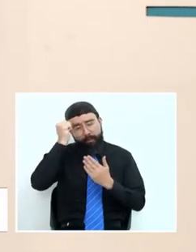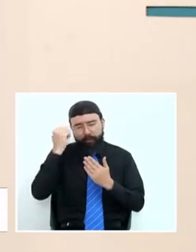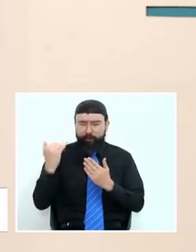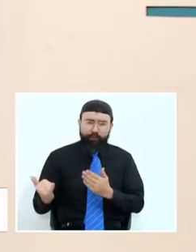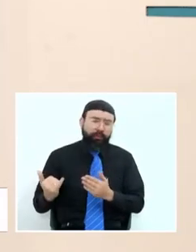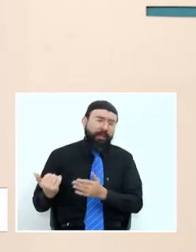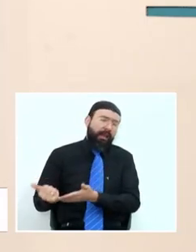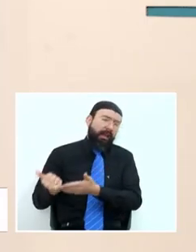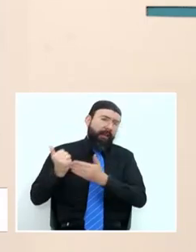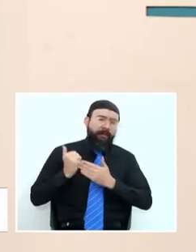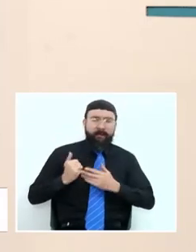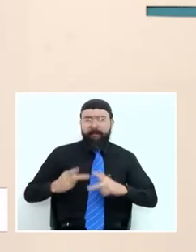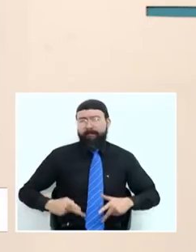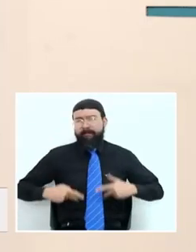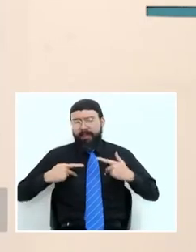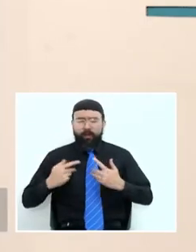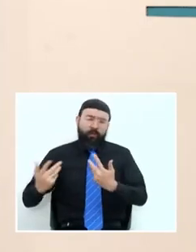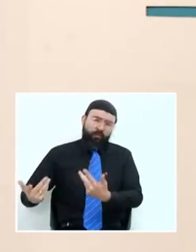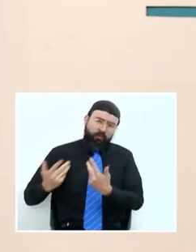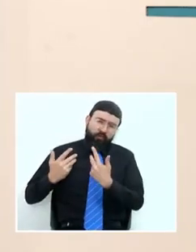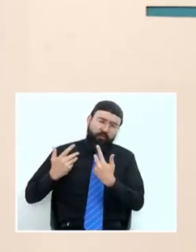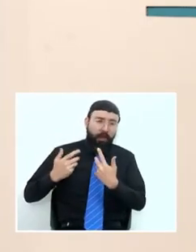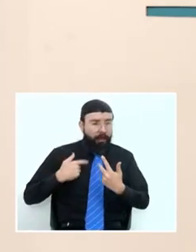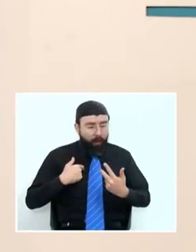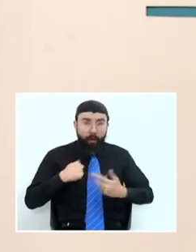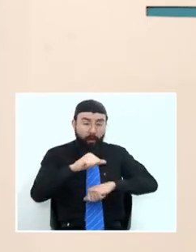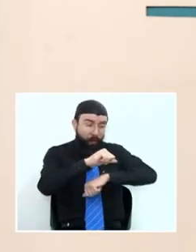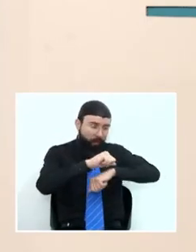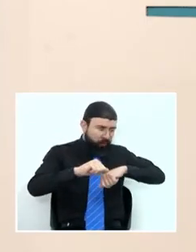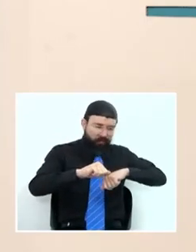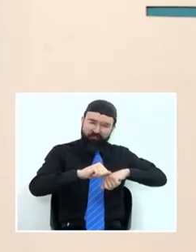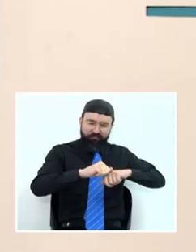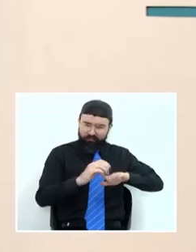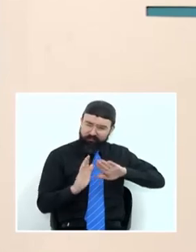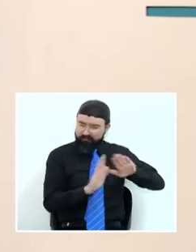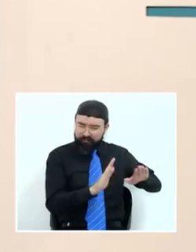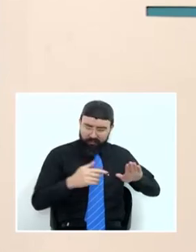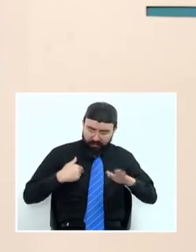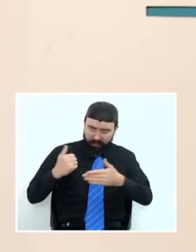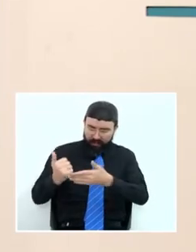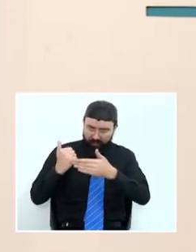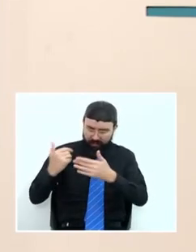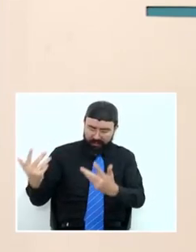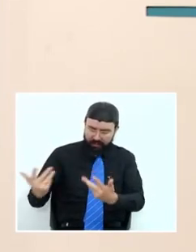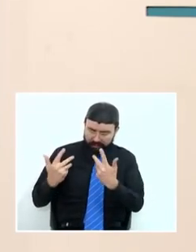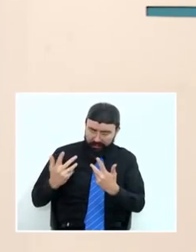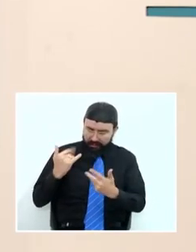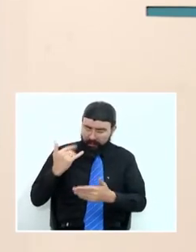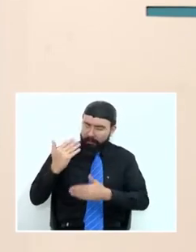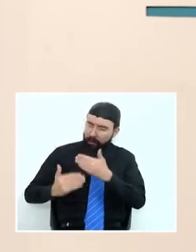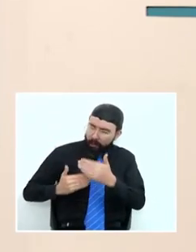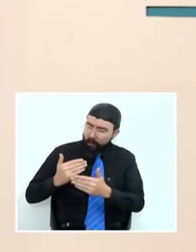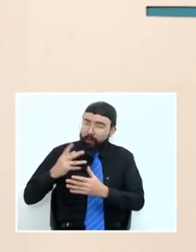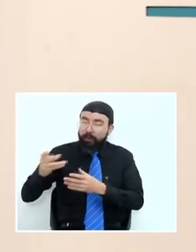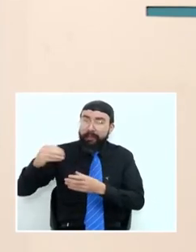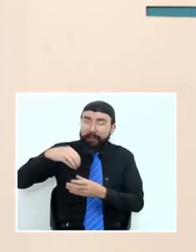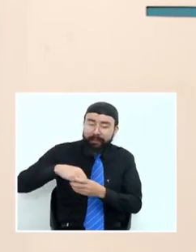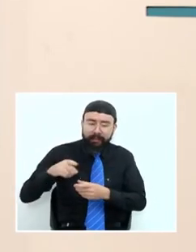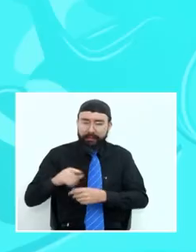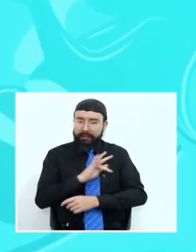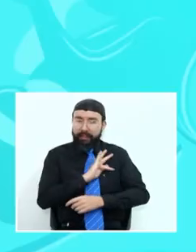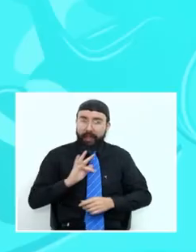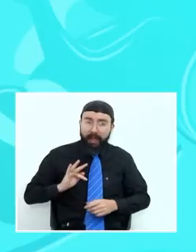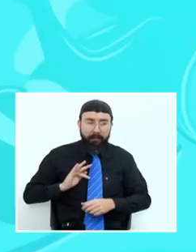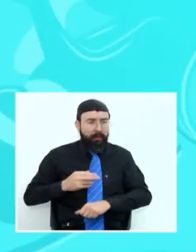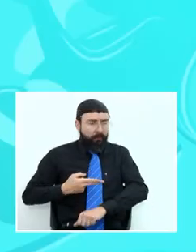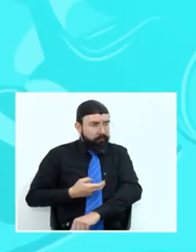caminar de la vida, al que me hizo soltar el bisturí, al que me encaminó en el proceso de la terapia neural y en la bioenergética,